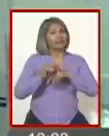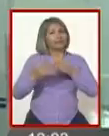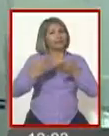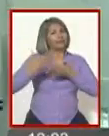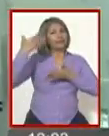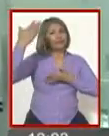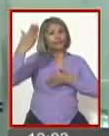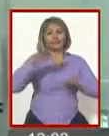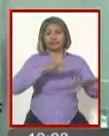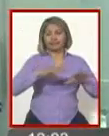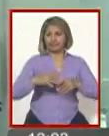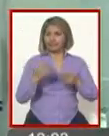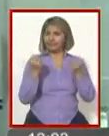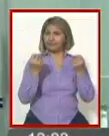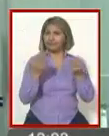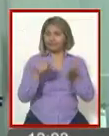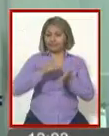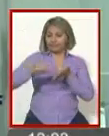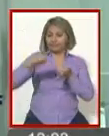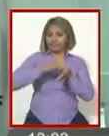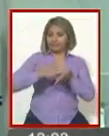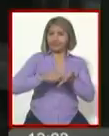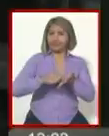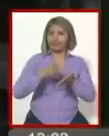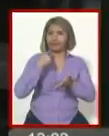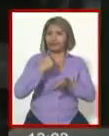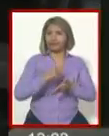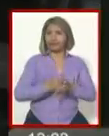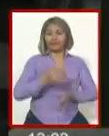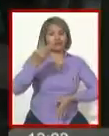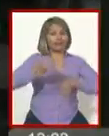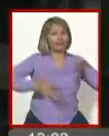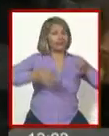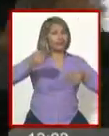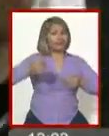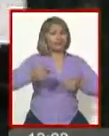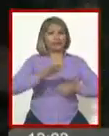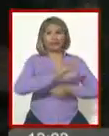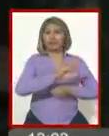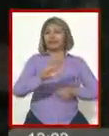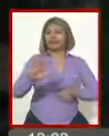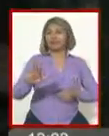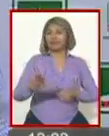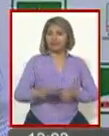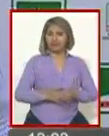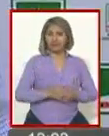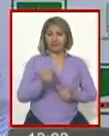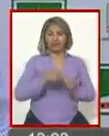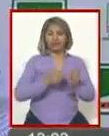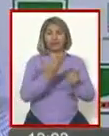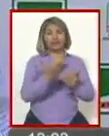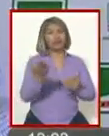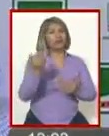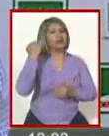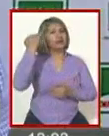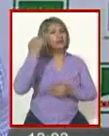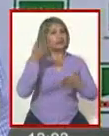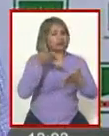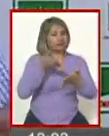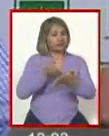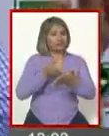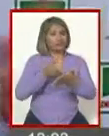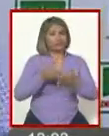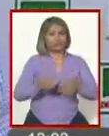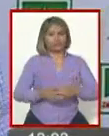futuro tengamos que hacer muchos mayores pagos, y ellos serán juzgados seguramente con los mismos argumentos que han utilizado hoy en